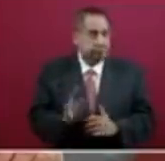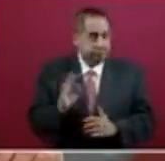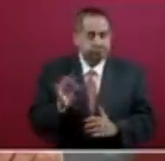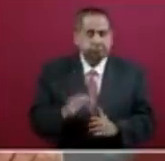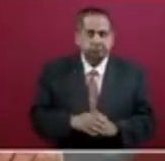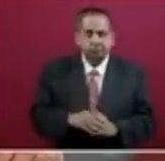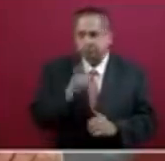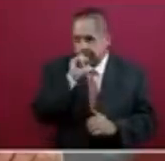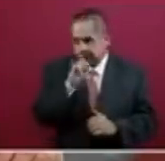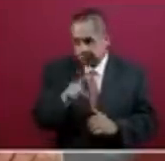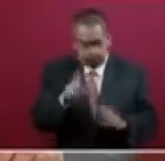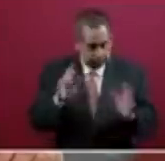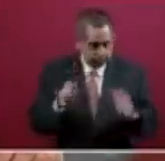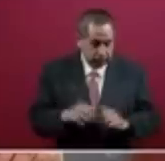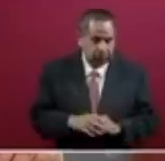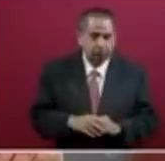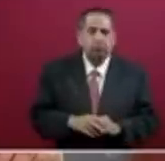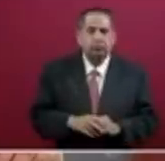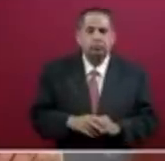También